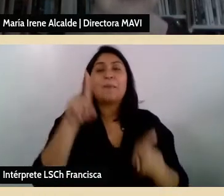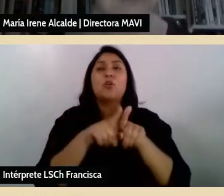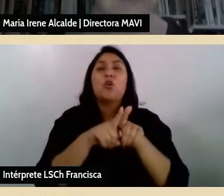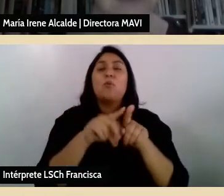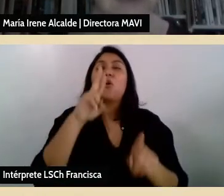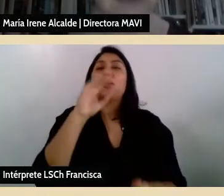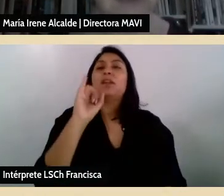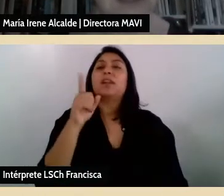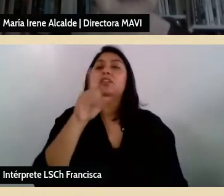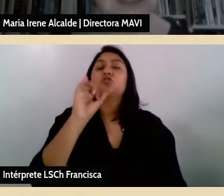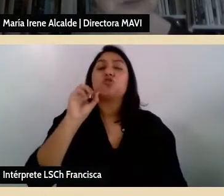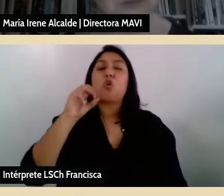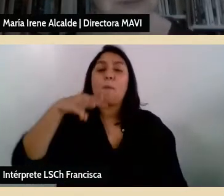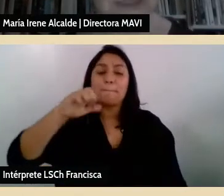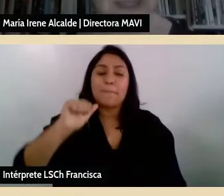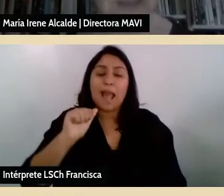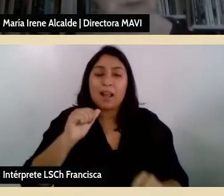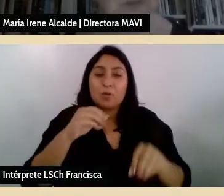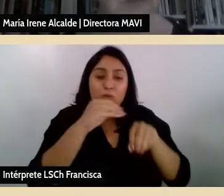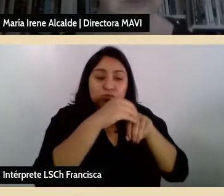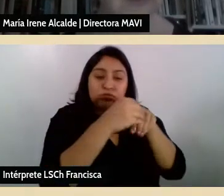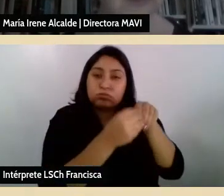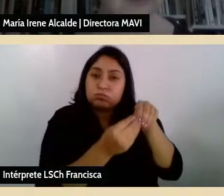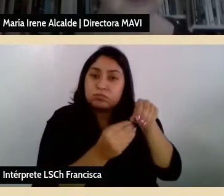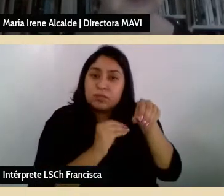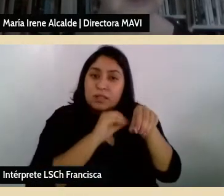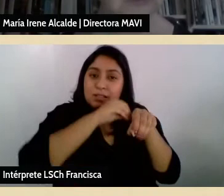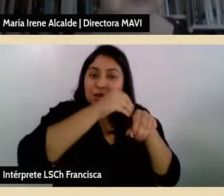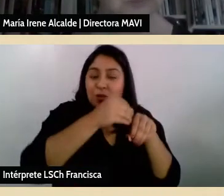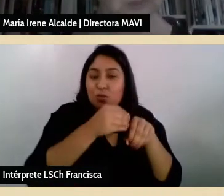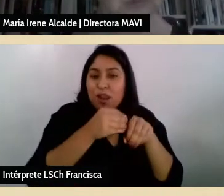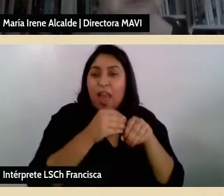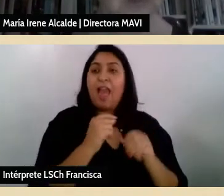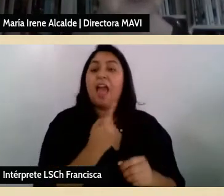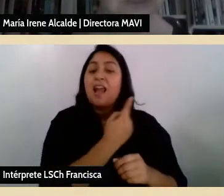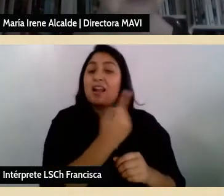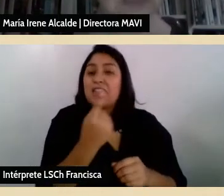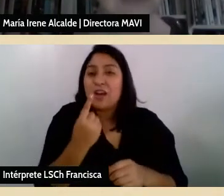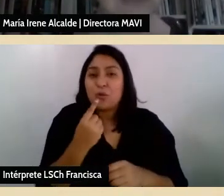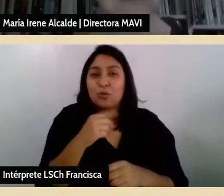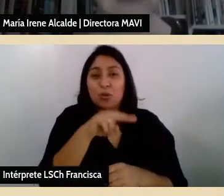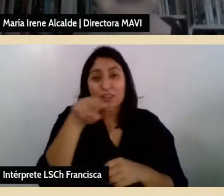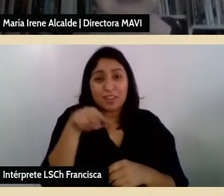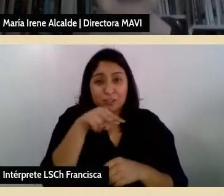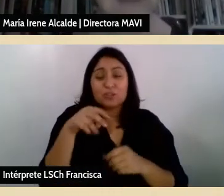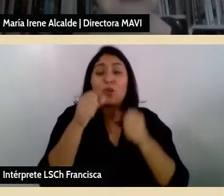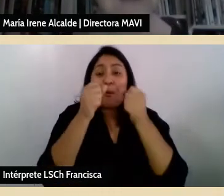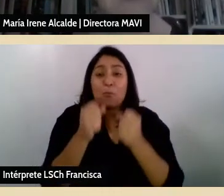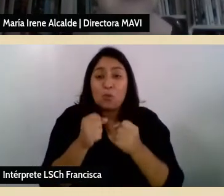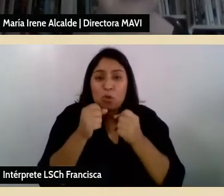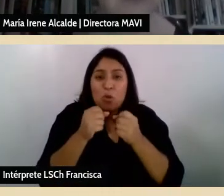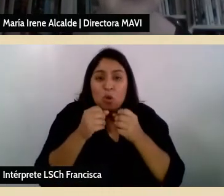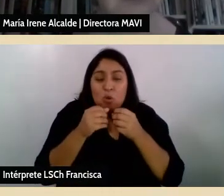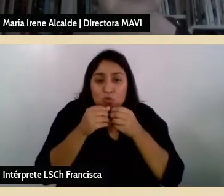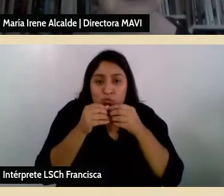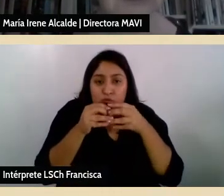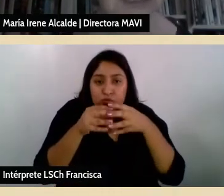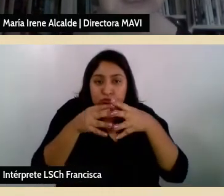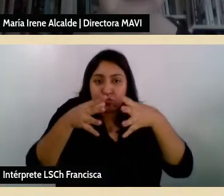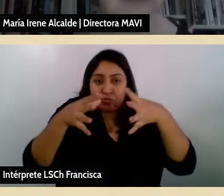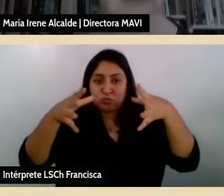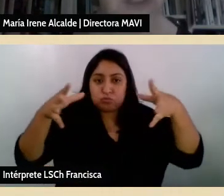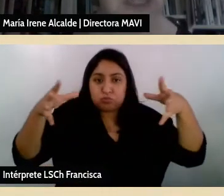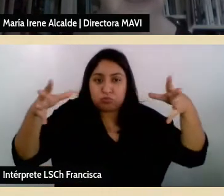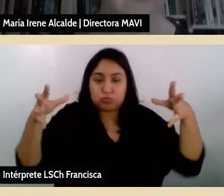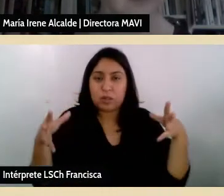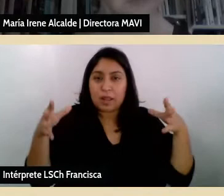rizomática, hacia donde cada uno de nosotros pudo expandirse, se expandió, tenía